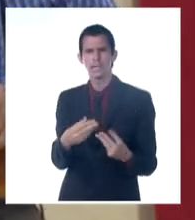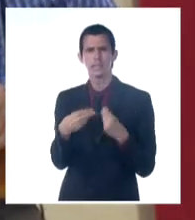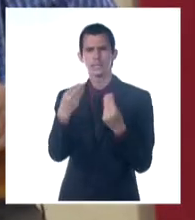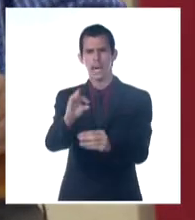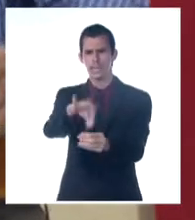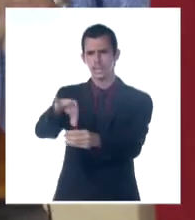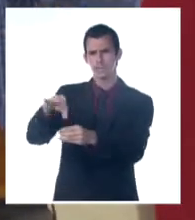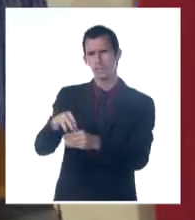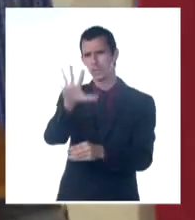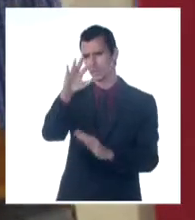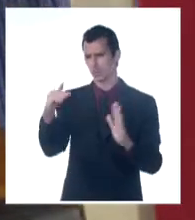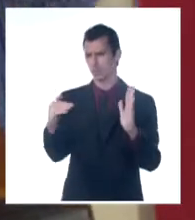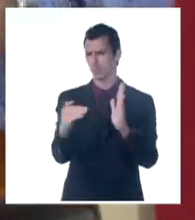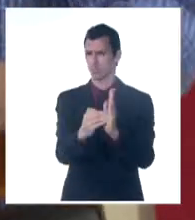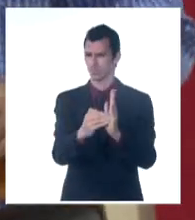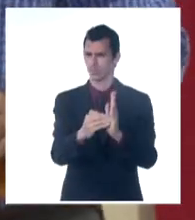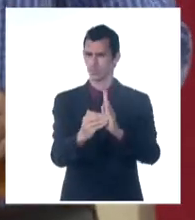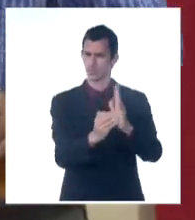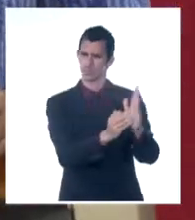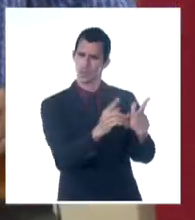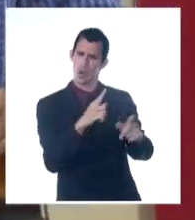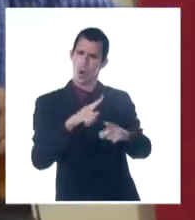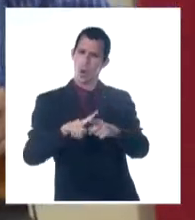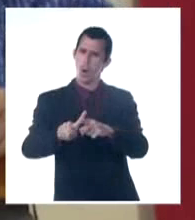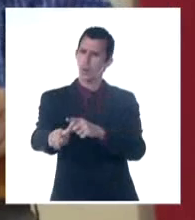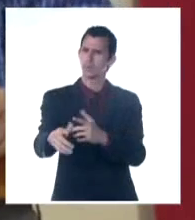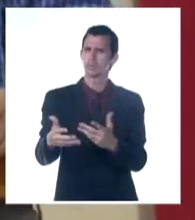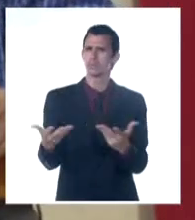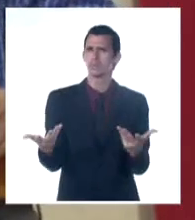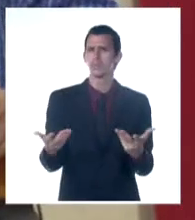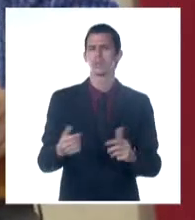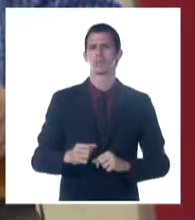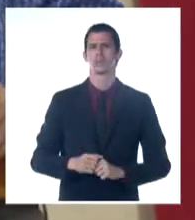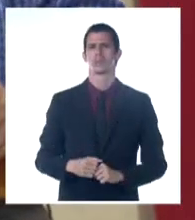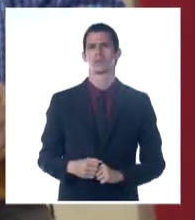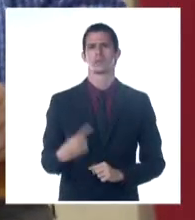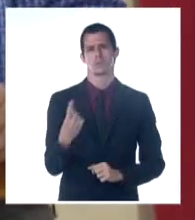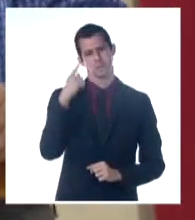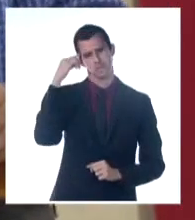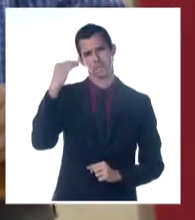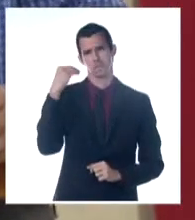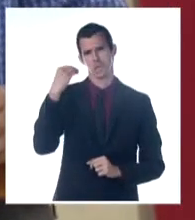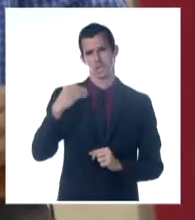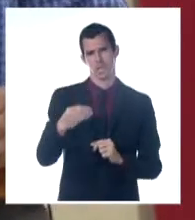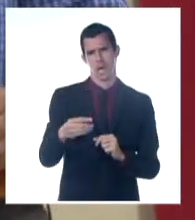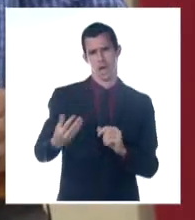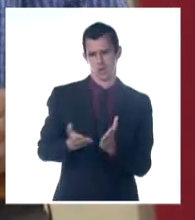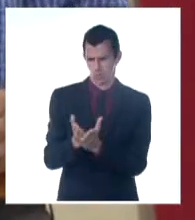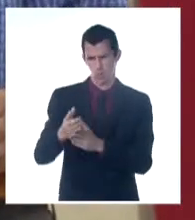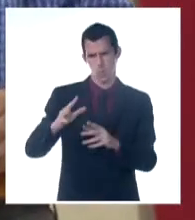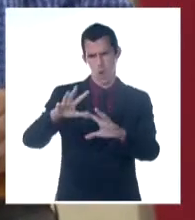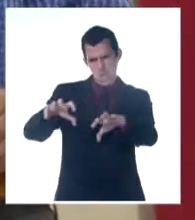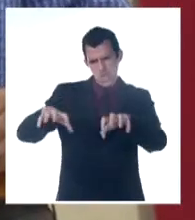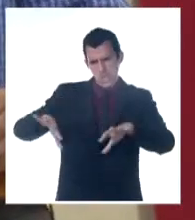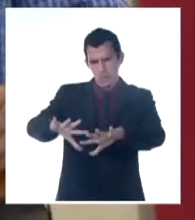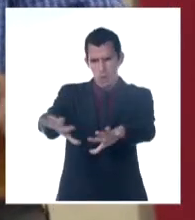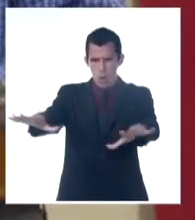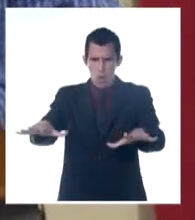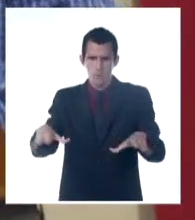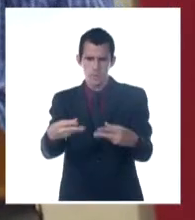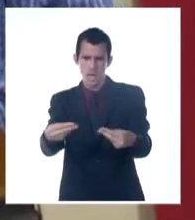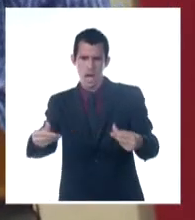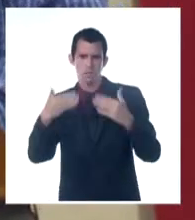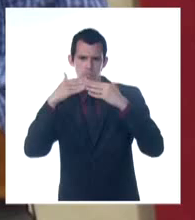siembra 5.000 hectáreas, y el resto de estas hectáreas nosotros pretendemos llegar a 17.000 hectáreas de tierra entregada,